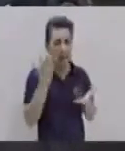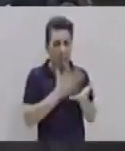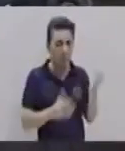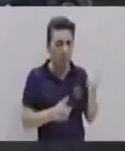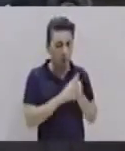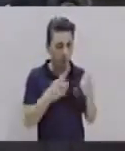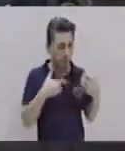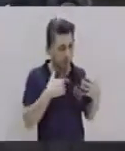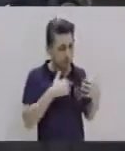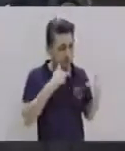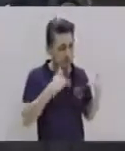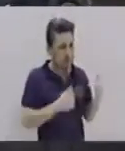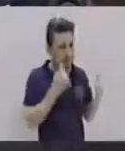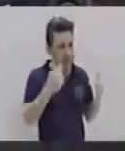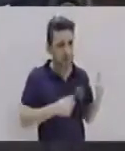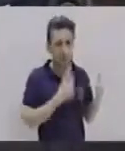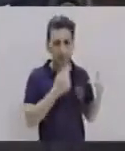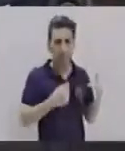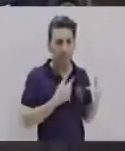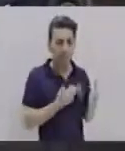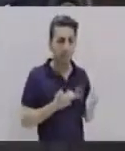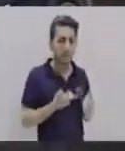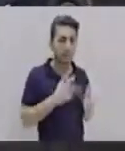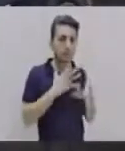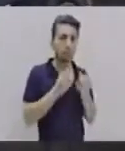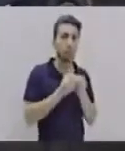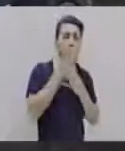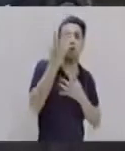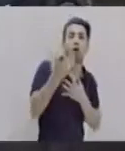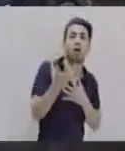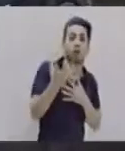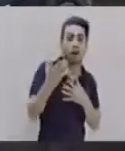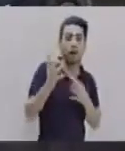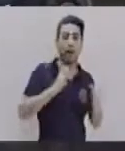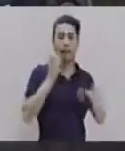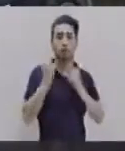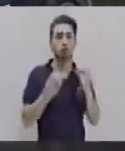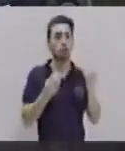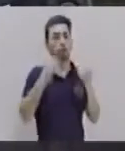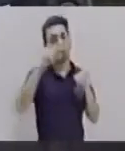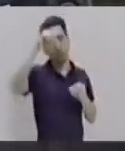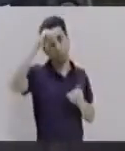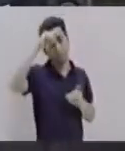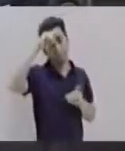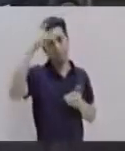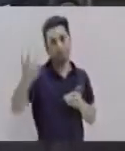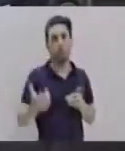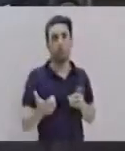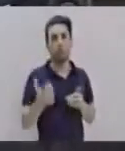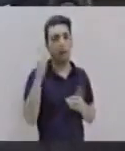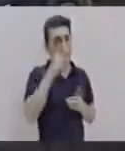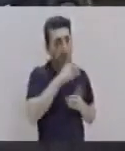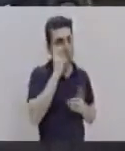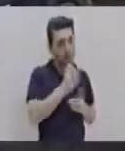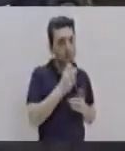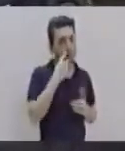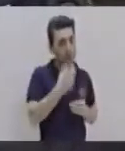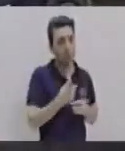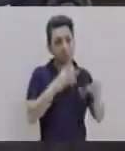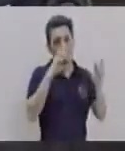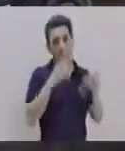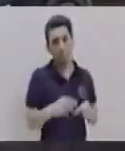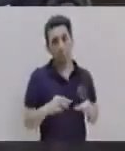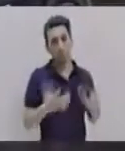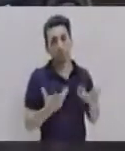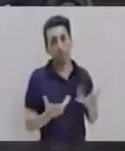después, ahí sí que surgen y salen a la luz emociones negativas. Y entonces es ahí donde vemos